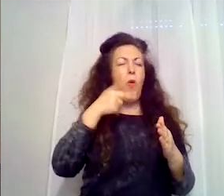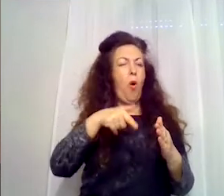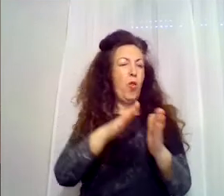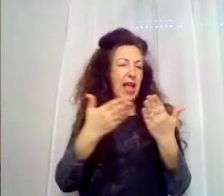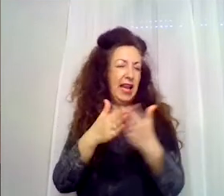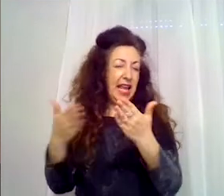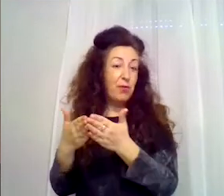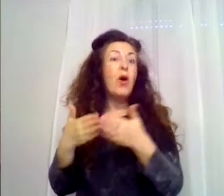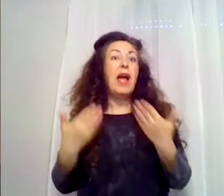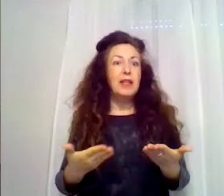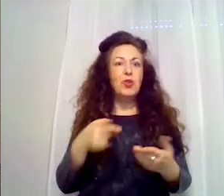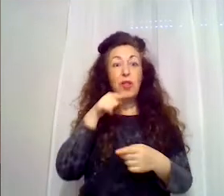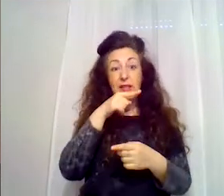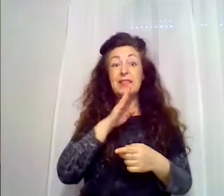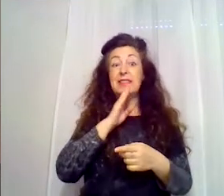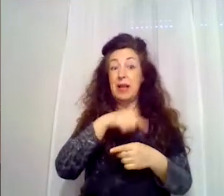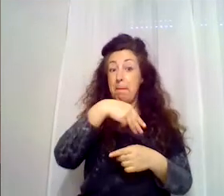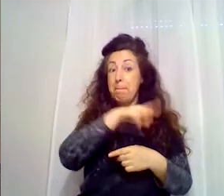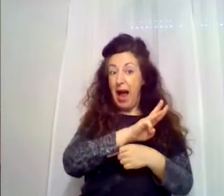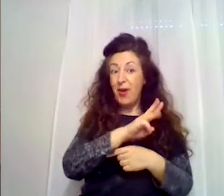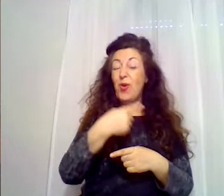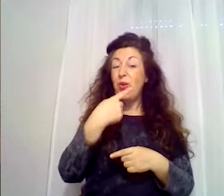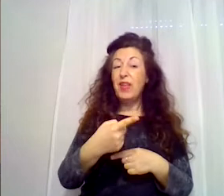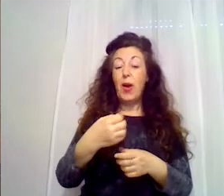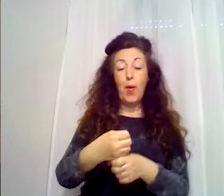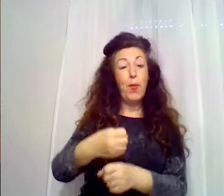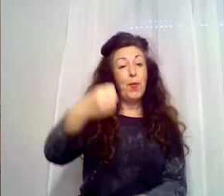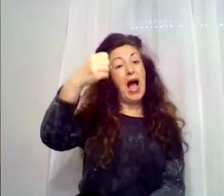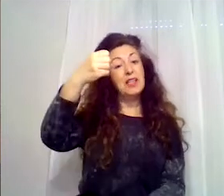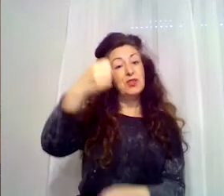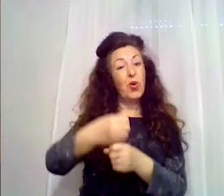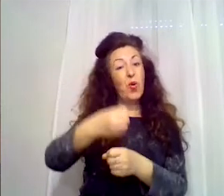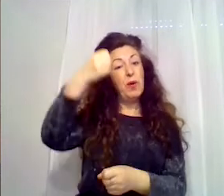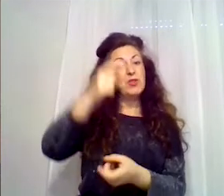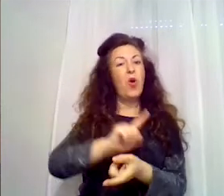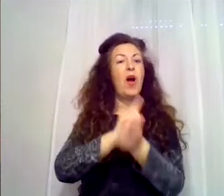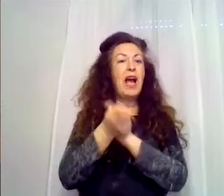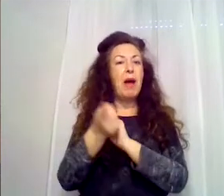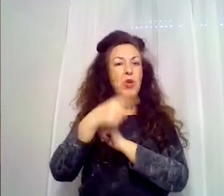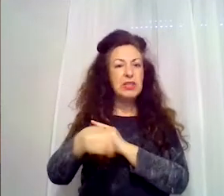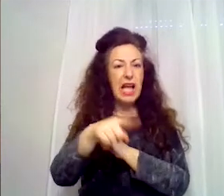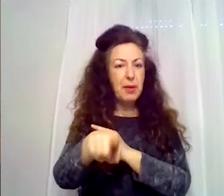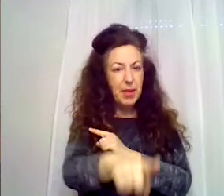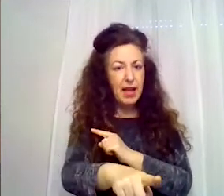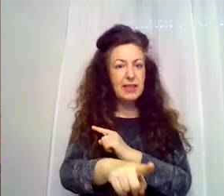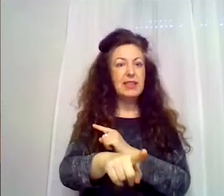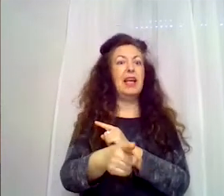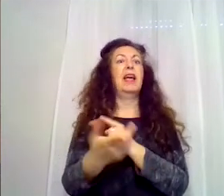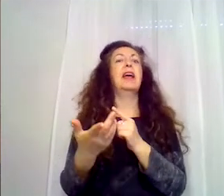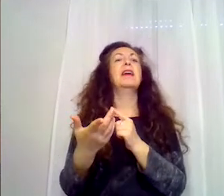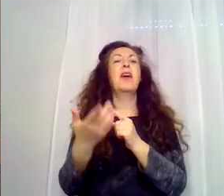de juegos de magia, de Discovery of Witchcraft, en donde él explicaba muchos de estos trucos que hacían